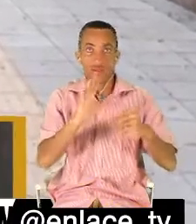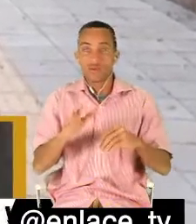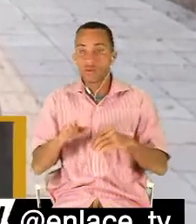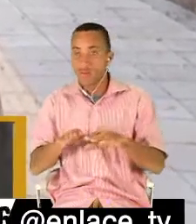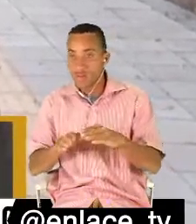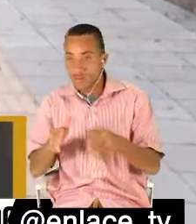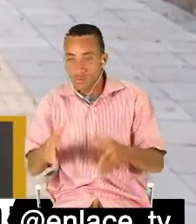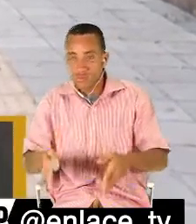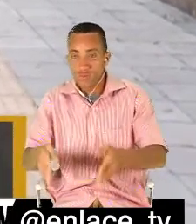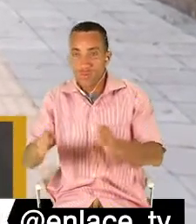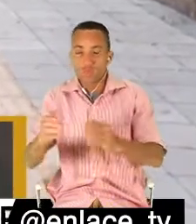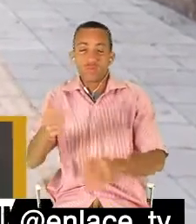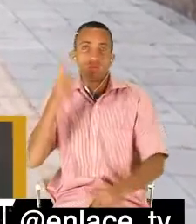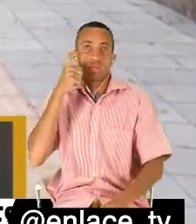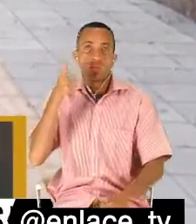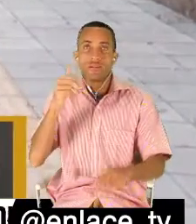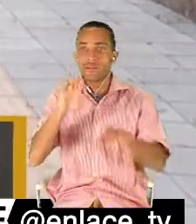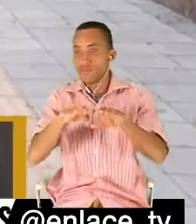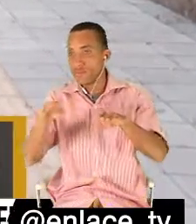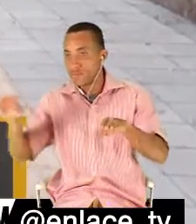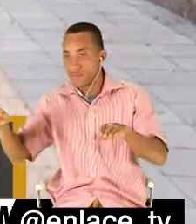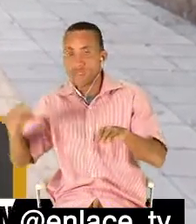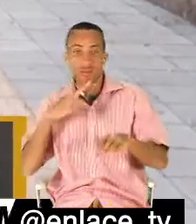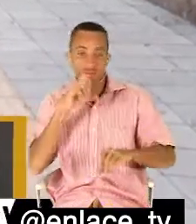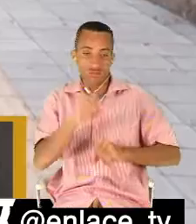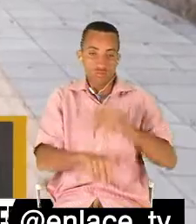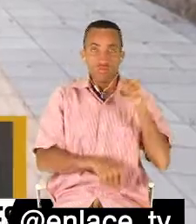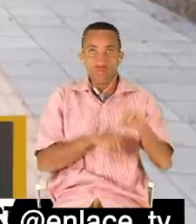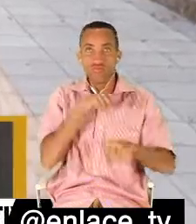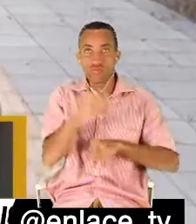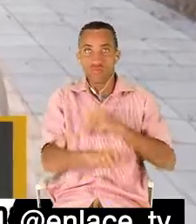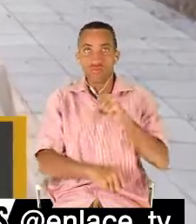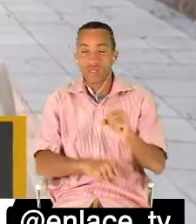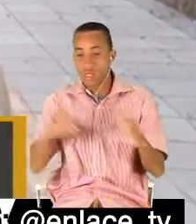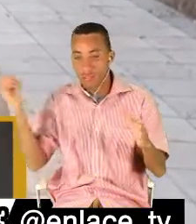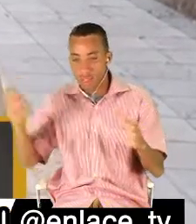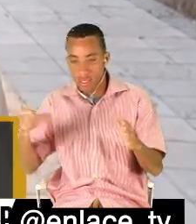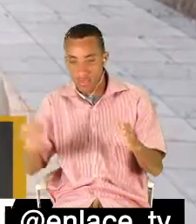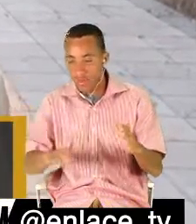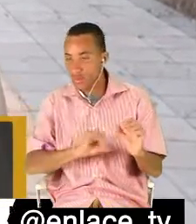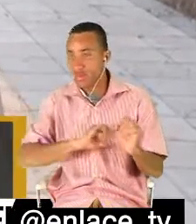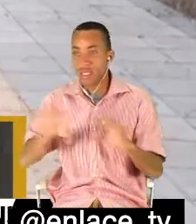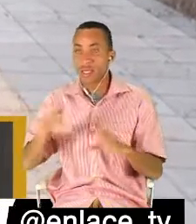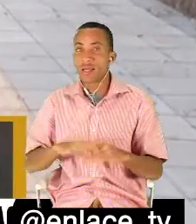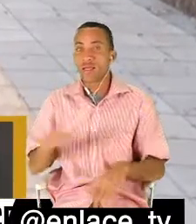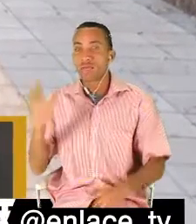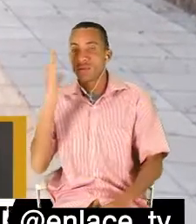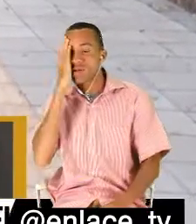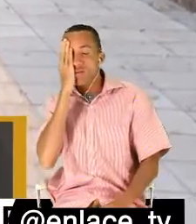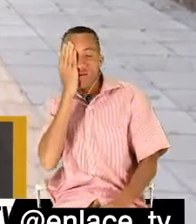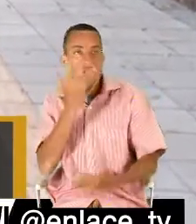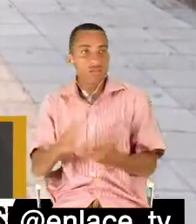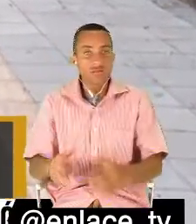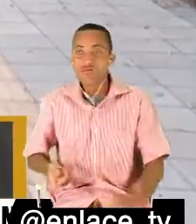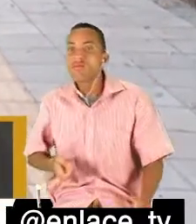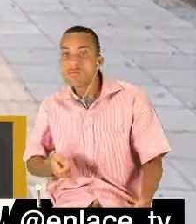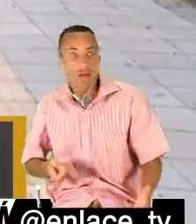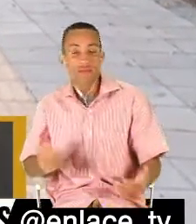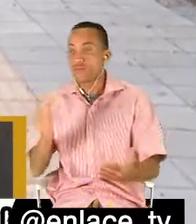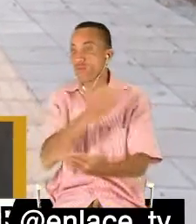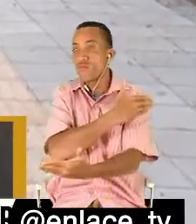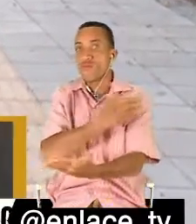los parqueaderos, el bicicletero y se quitó todo el basurero y los gamines que mantenían aquí atracando ya todo el...